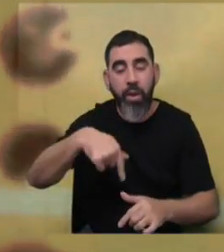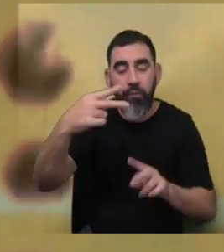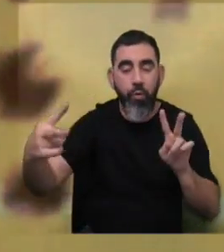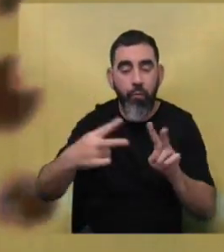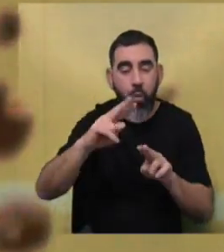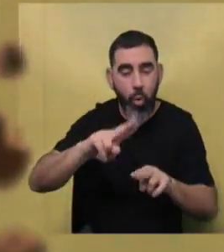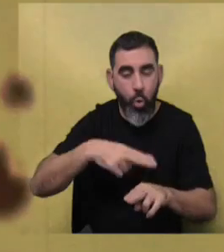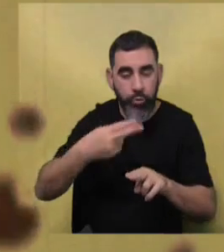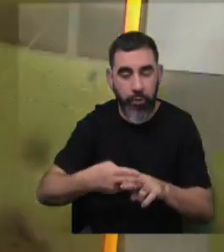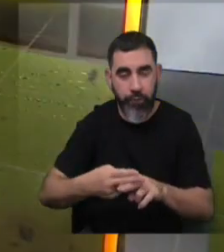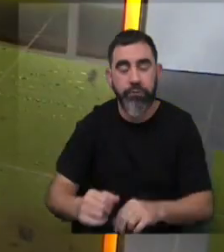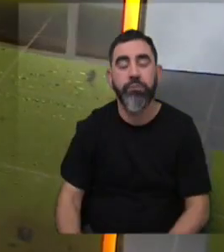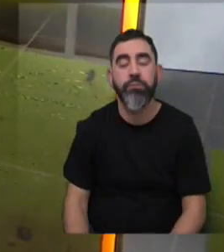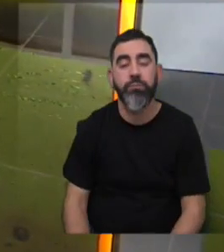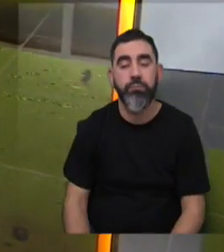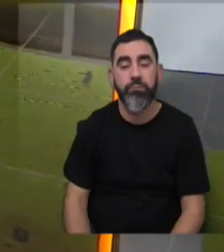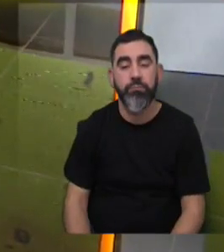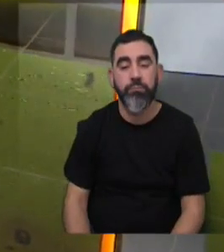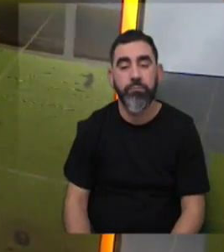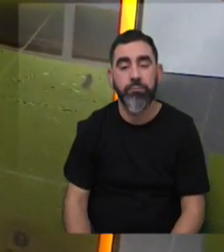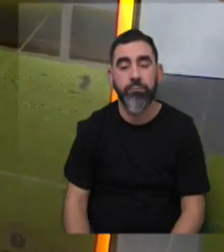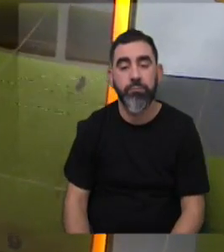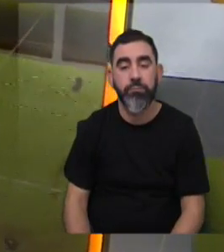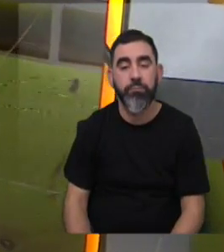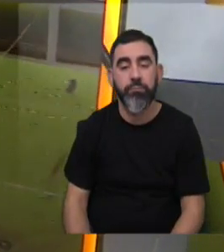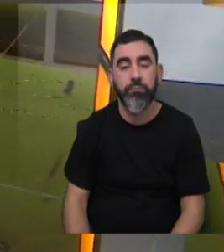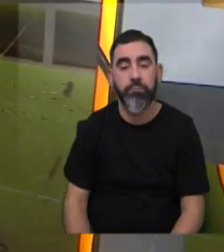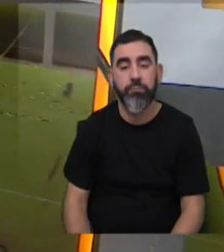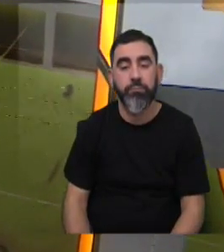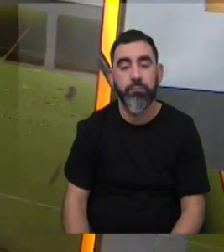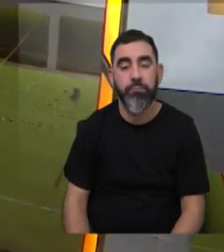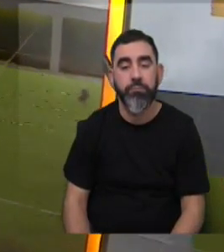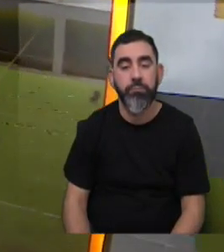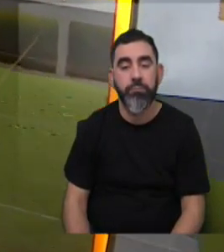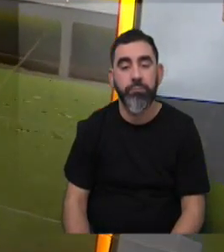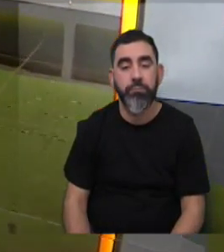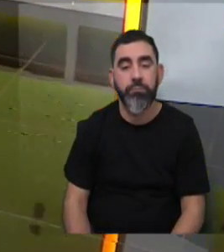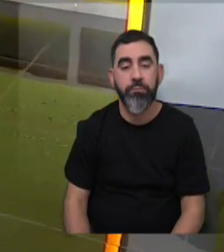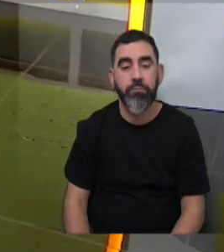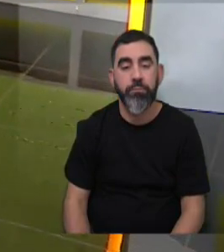material para compartir con ustedes semana tras semana. Nos vemos la semana que viene aquí en TV Ciudad.